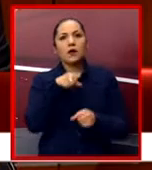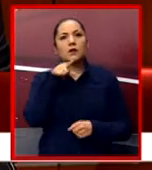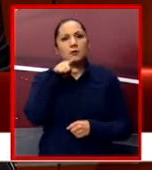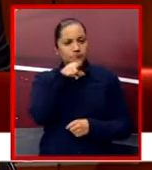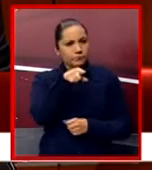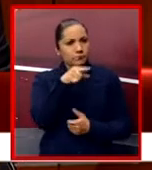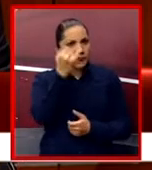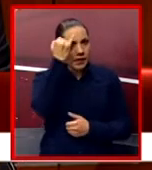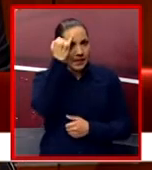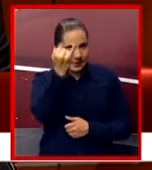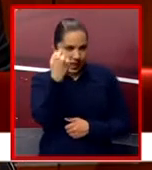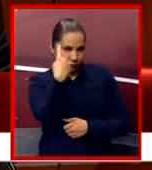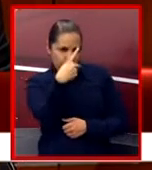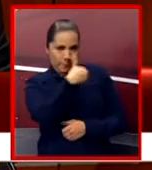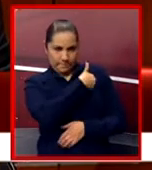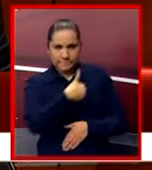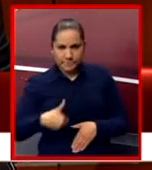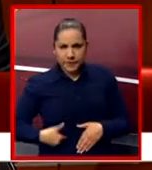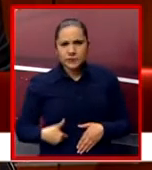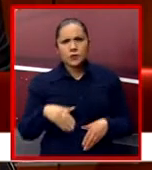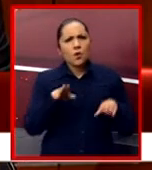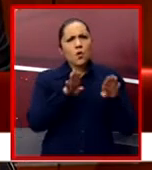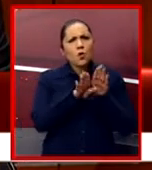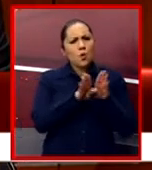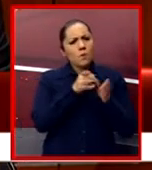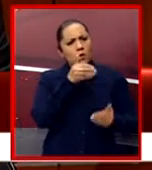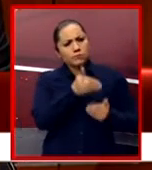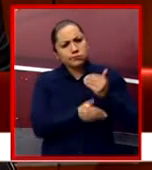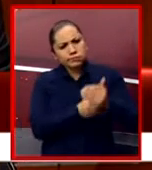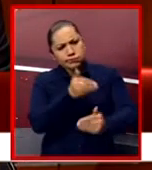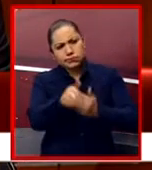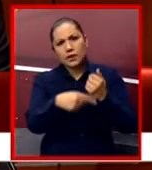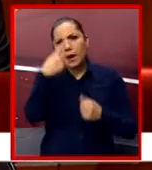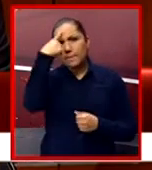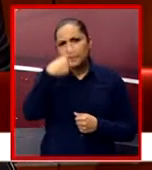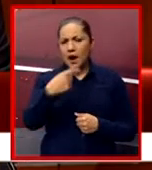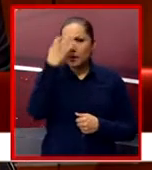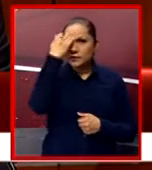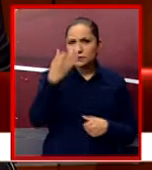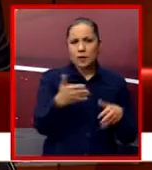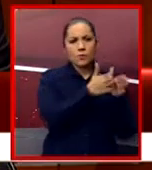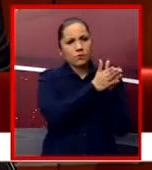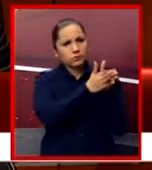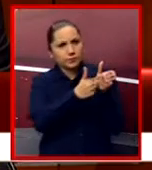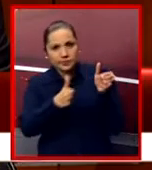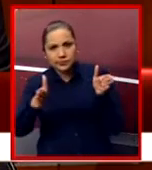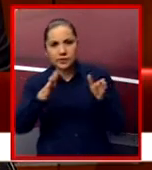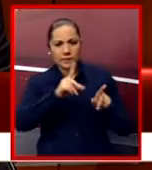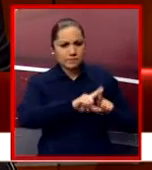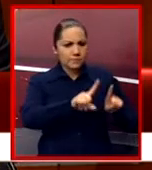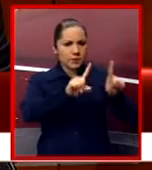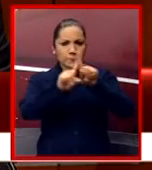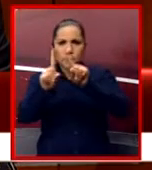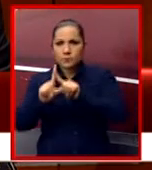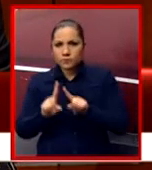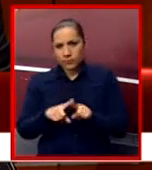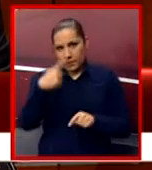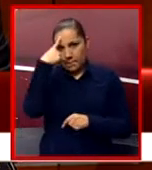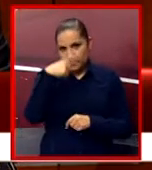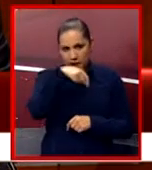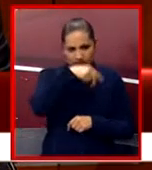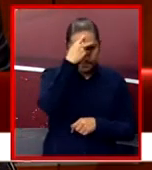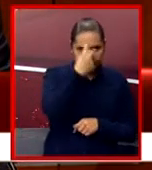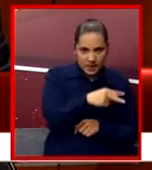de la República para avanzar en la prioridad de diversificar las relaciones de